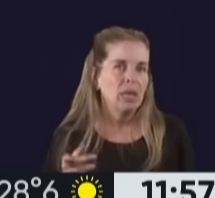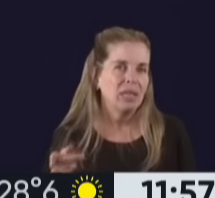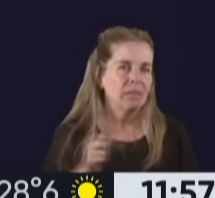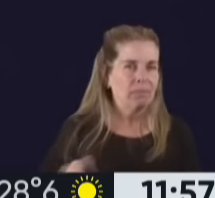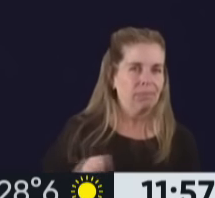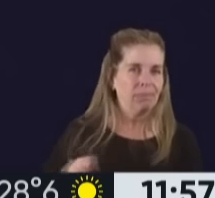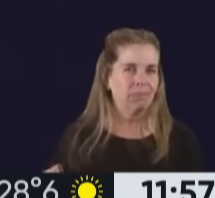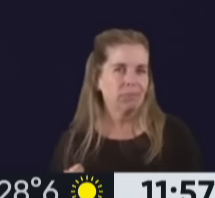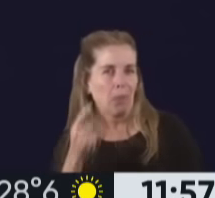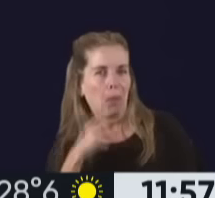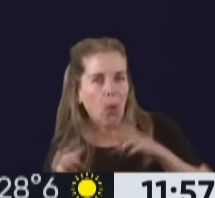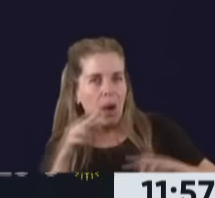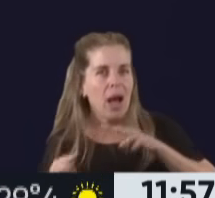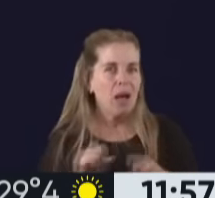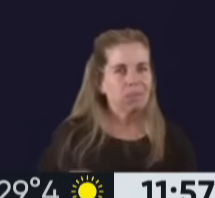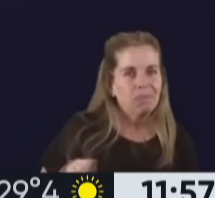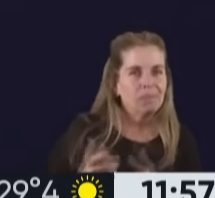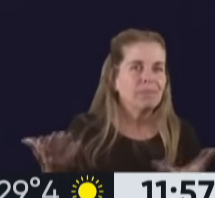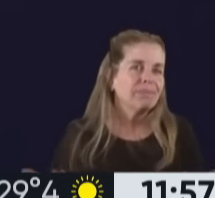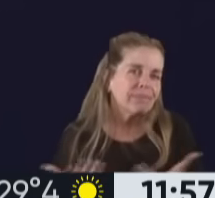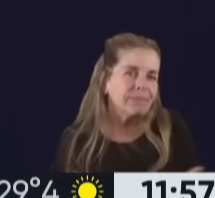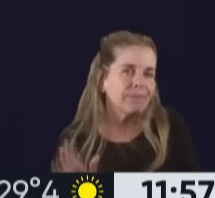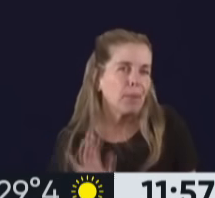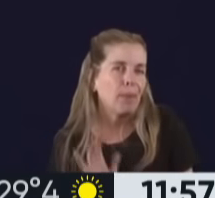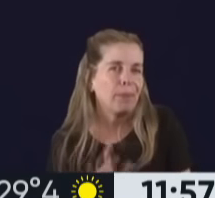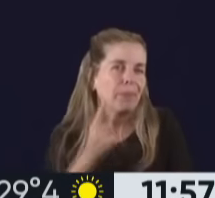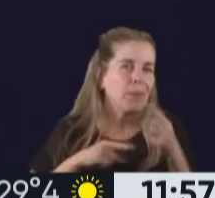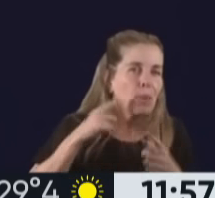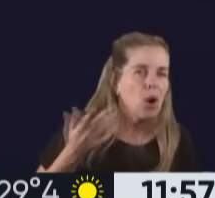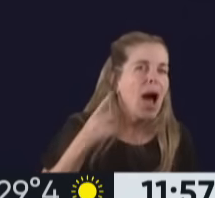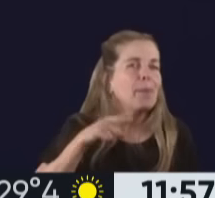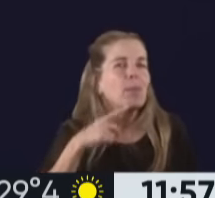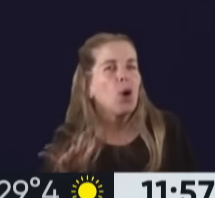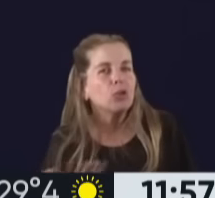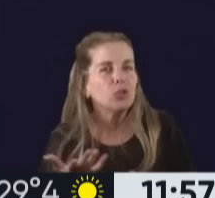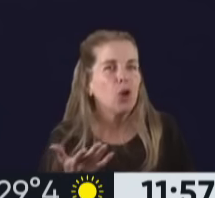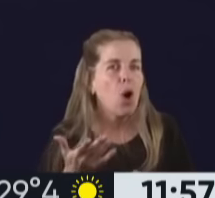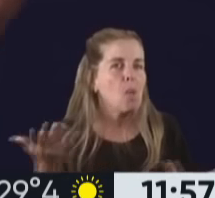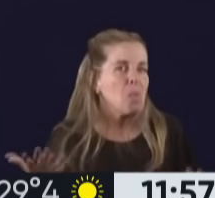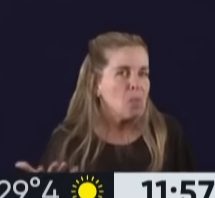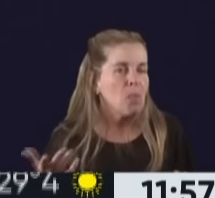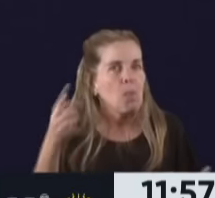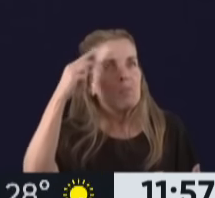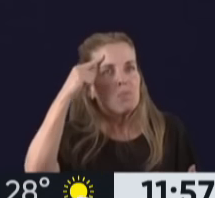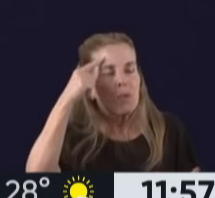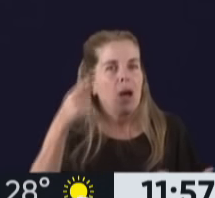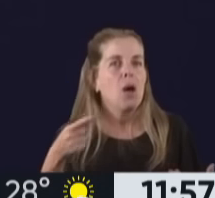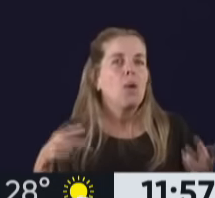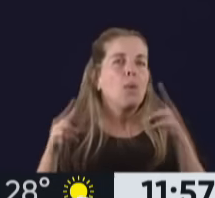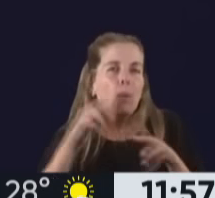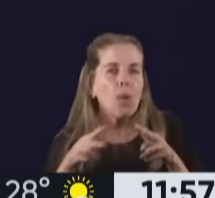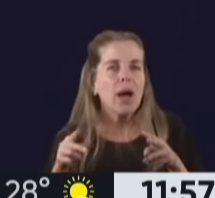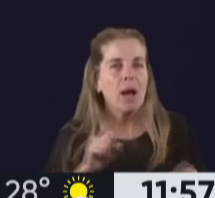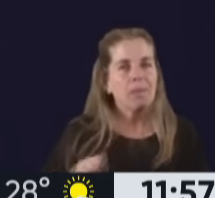ponerle un poco de ritmo, digamos, a tal vez alguna discusión parlamentaria o alguna discusión en la